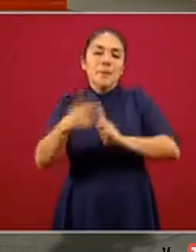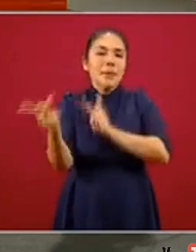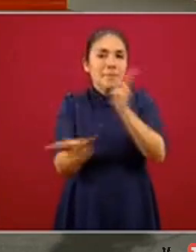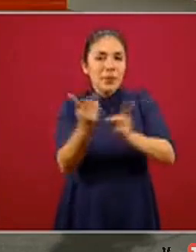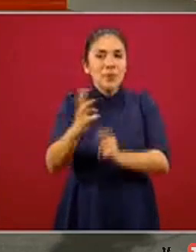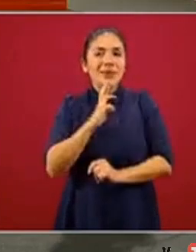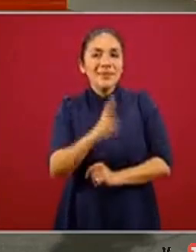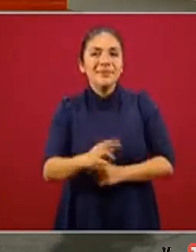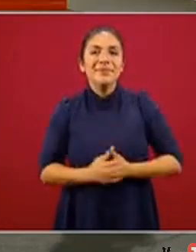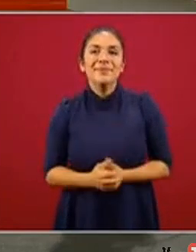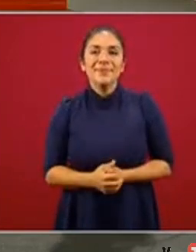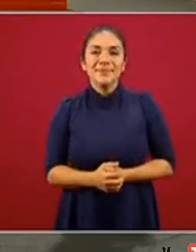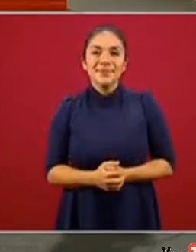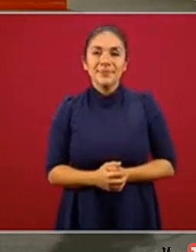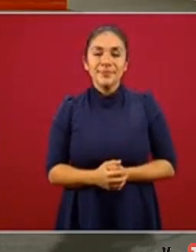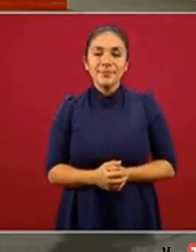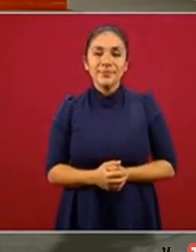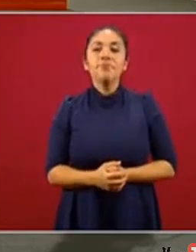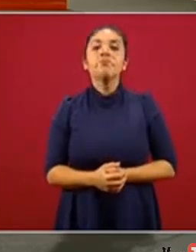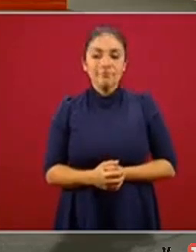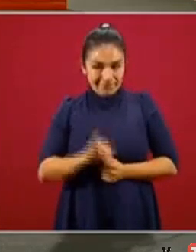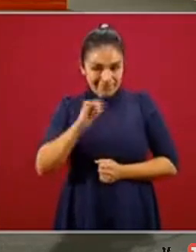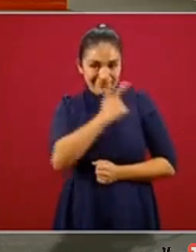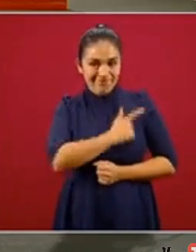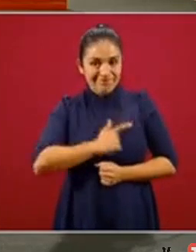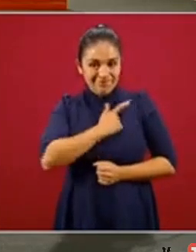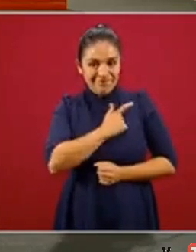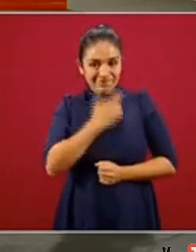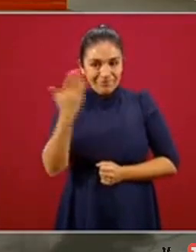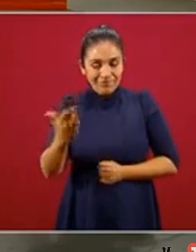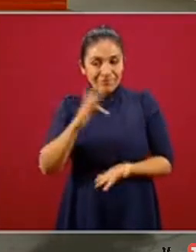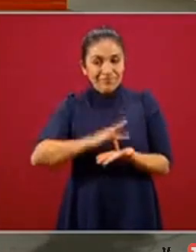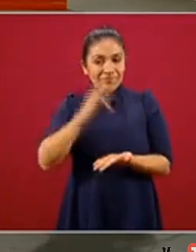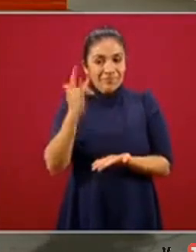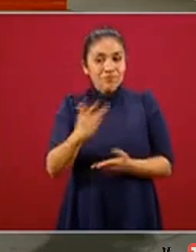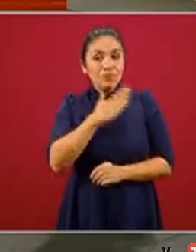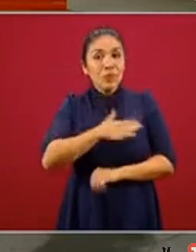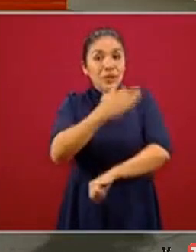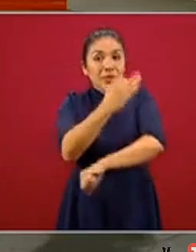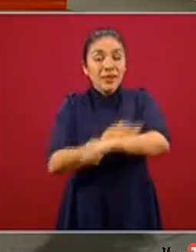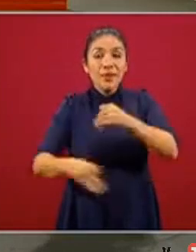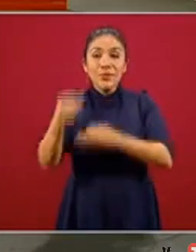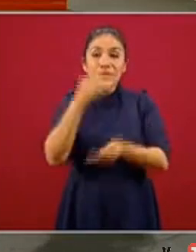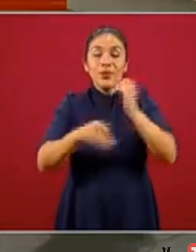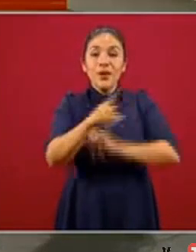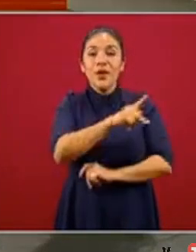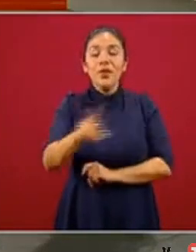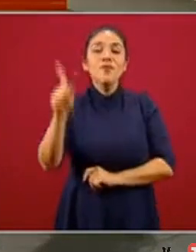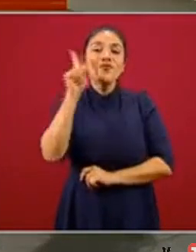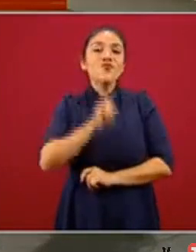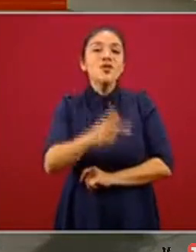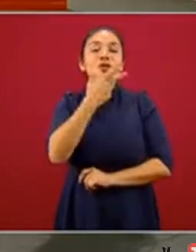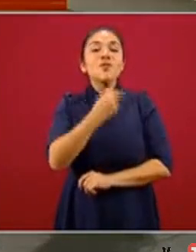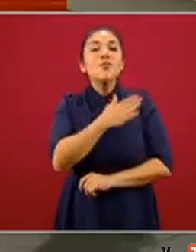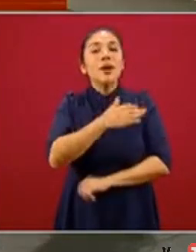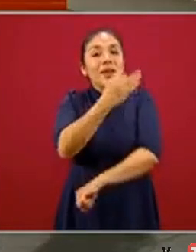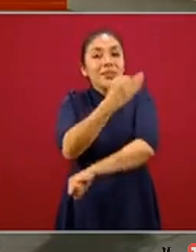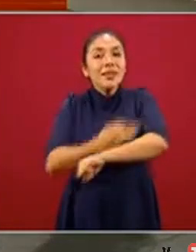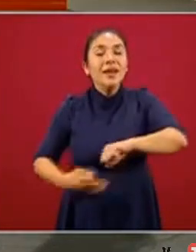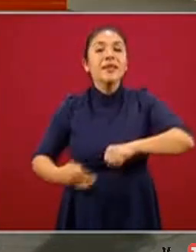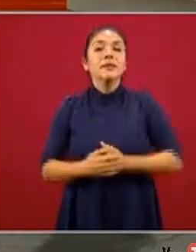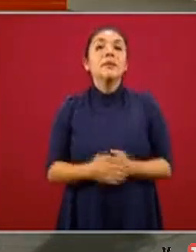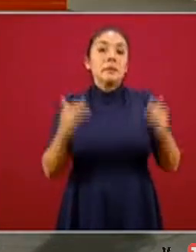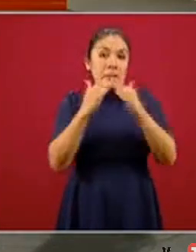respuestas. Con mucho gusto, doctor López-Gatell, muchísimas gracias. Muy buenas tardes a todas y todos. Buenas tardes a todas y todos en